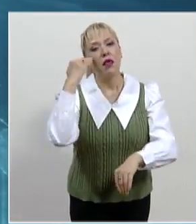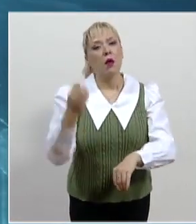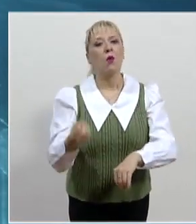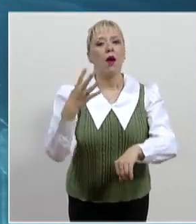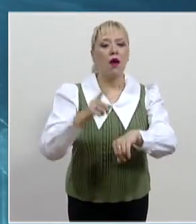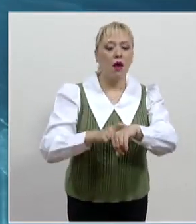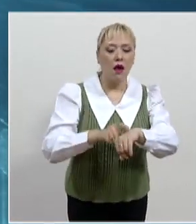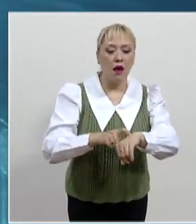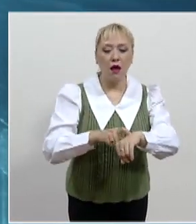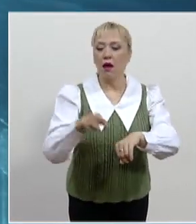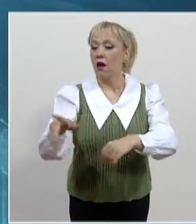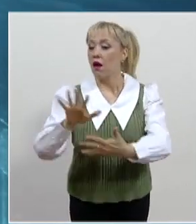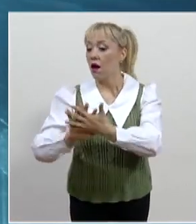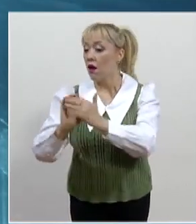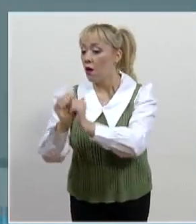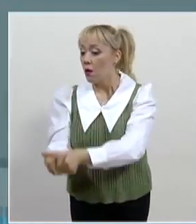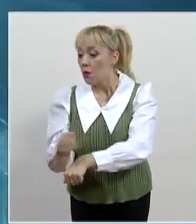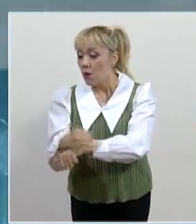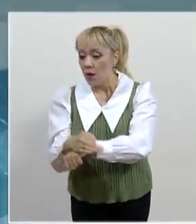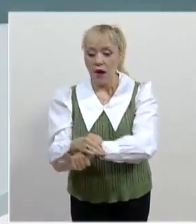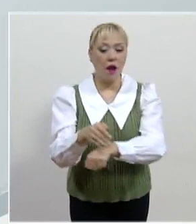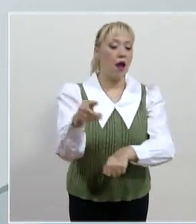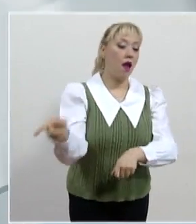el sentenciado en prisión preventiva.